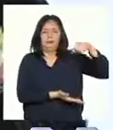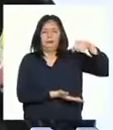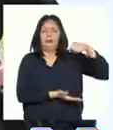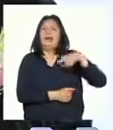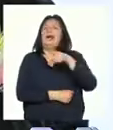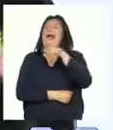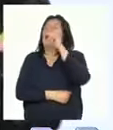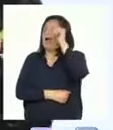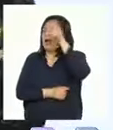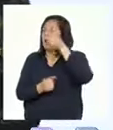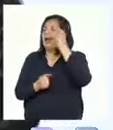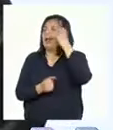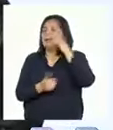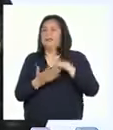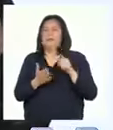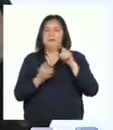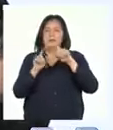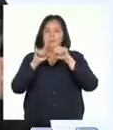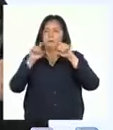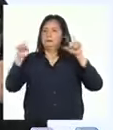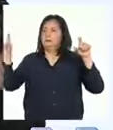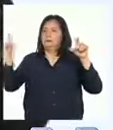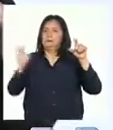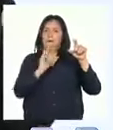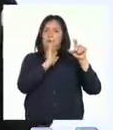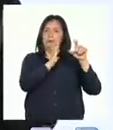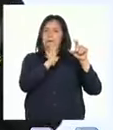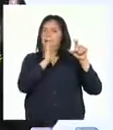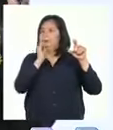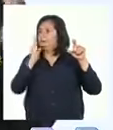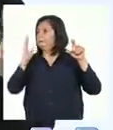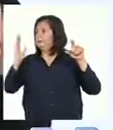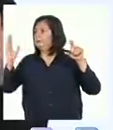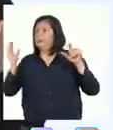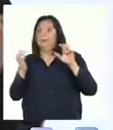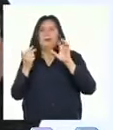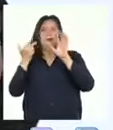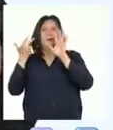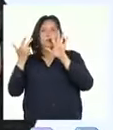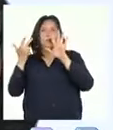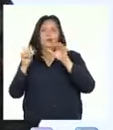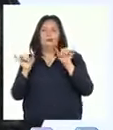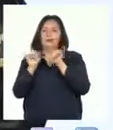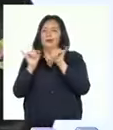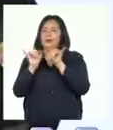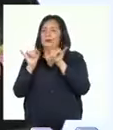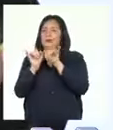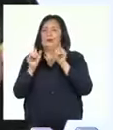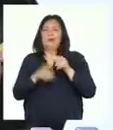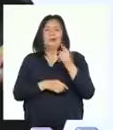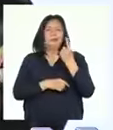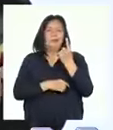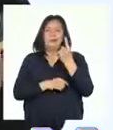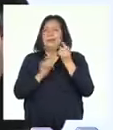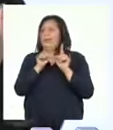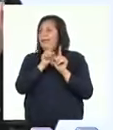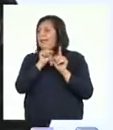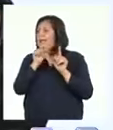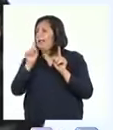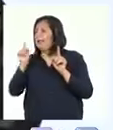Ah, ya entiendo. Si dividimos ese rectángulo o barra en 8 partes iguales, cada una de